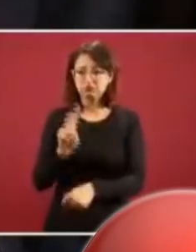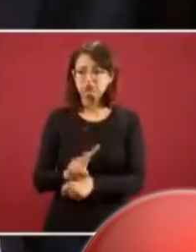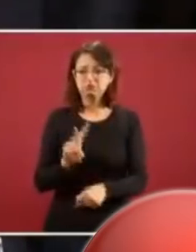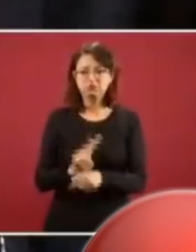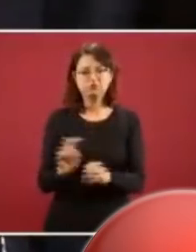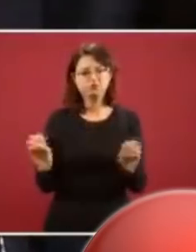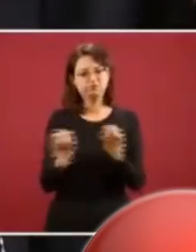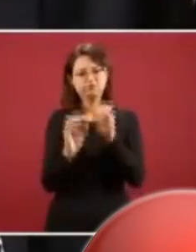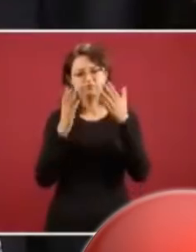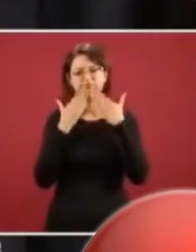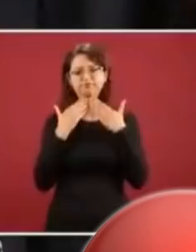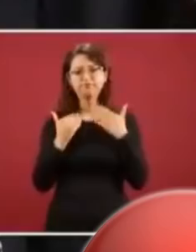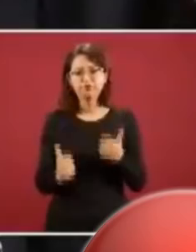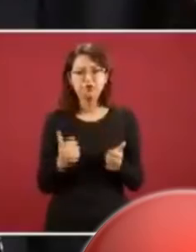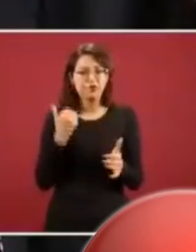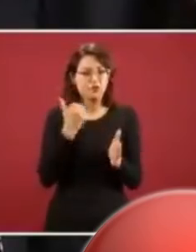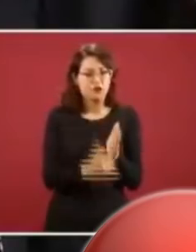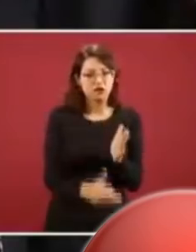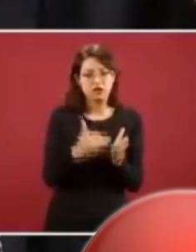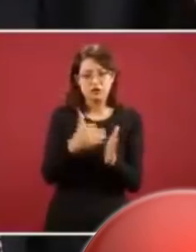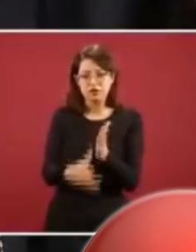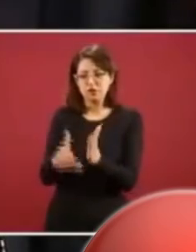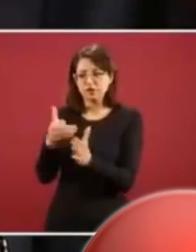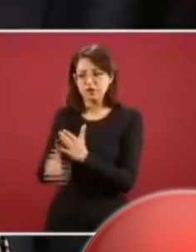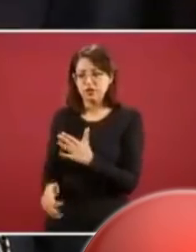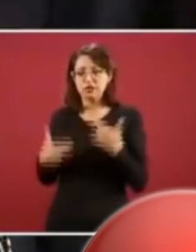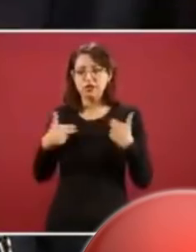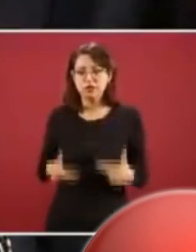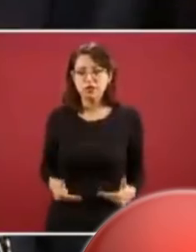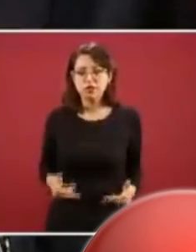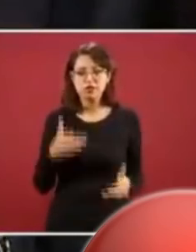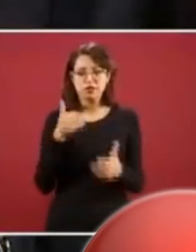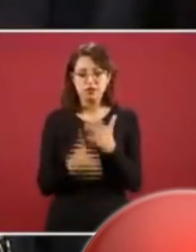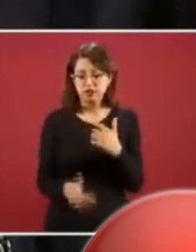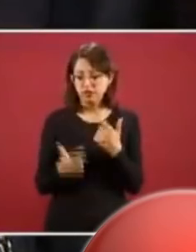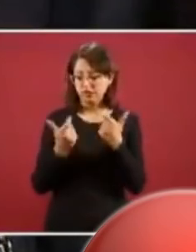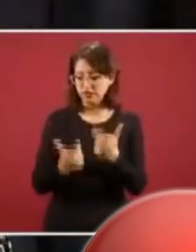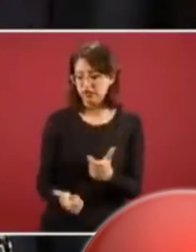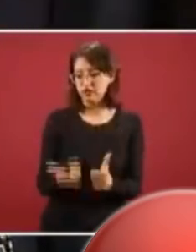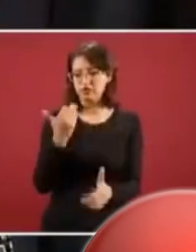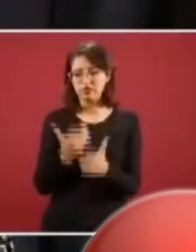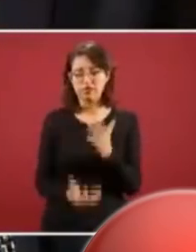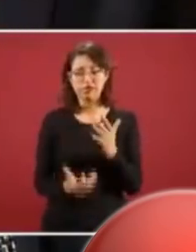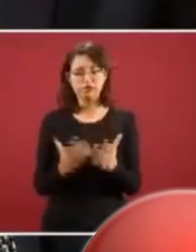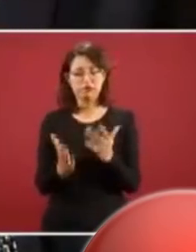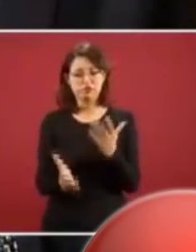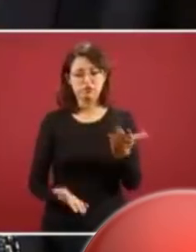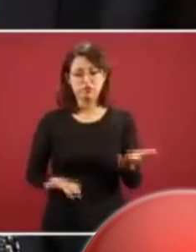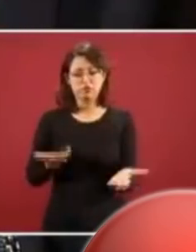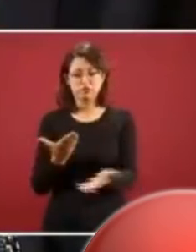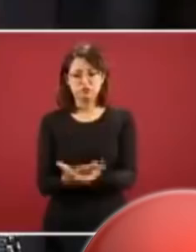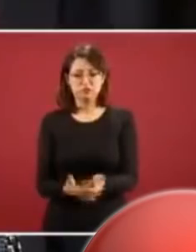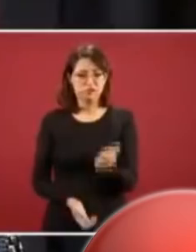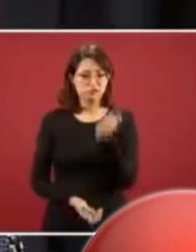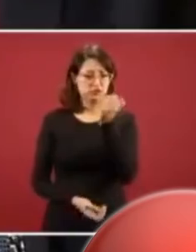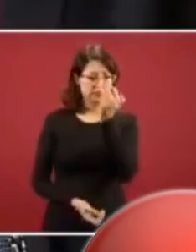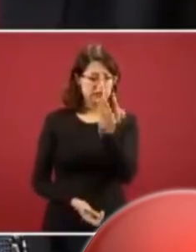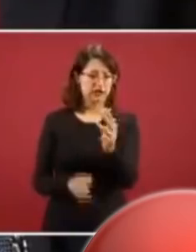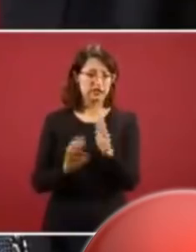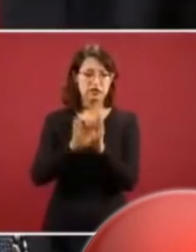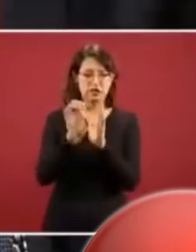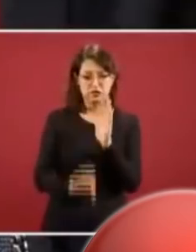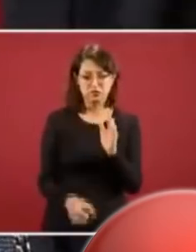Entonces son ahí vacíos legales y vacíos humanos y financieros que me gustaría ponerle sobre la mesa. Son tres casos que le comento que he